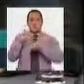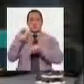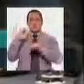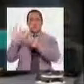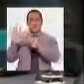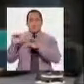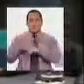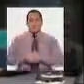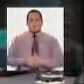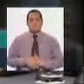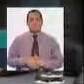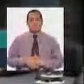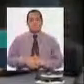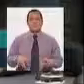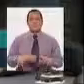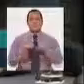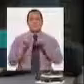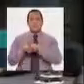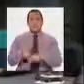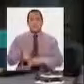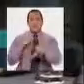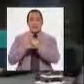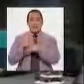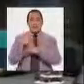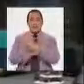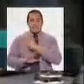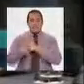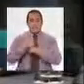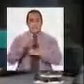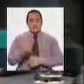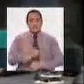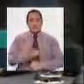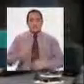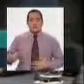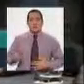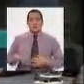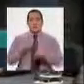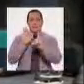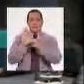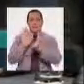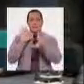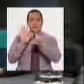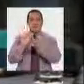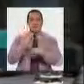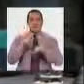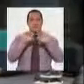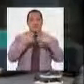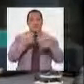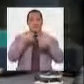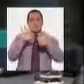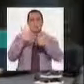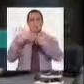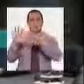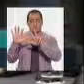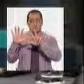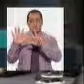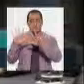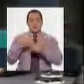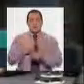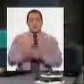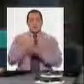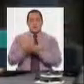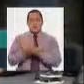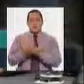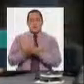29.809, y también la ley de defensa del Estado. El decreto legislativo 1068 determina